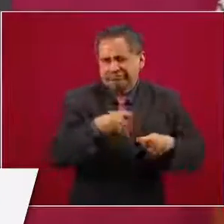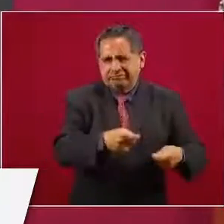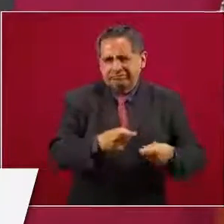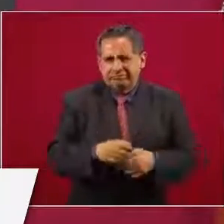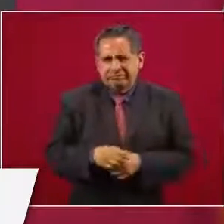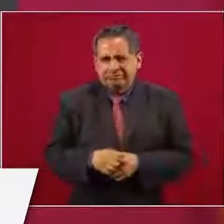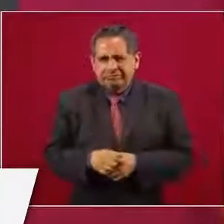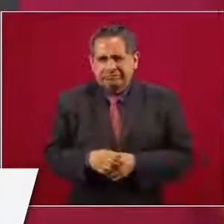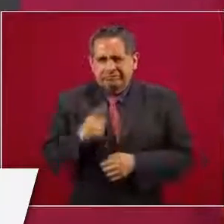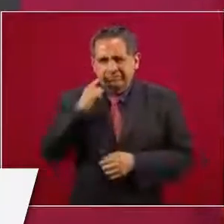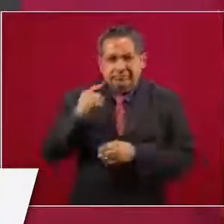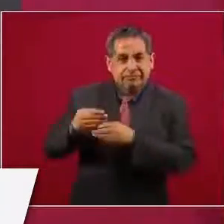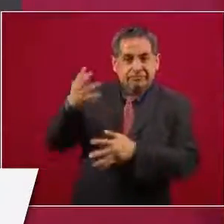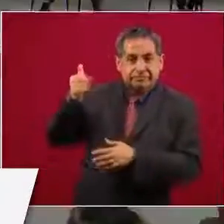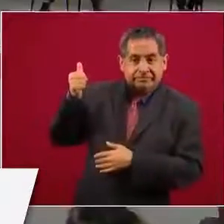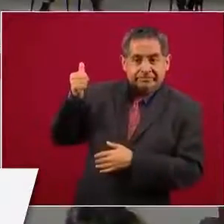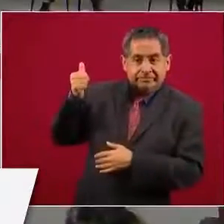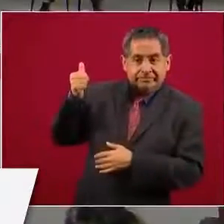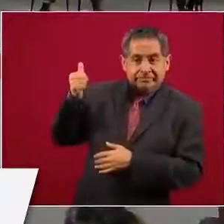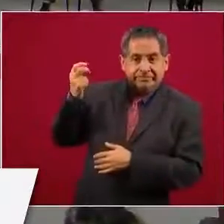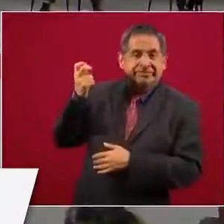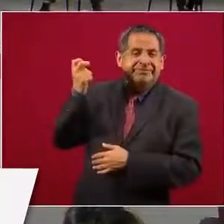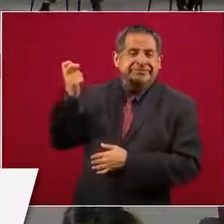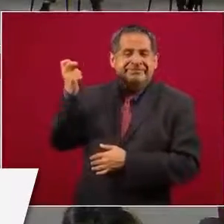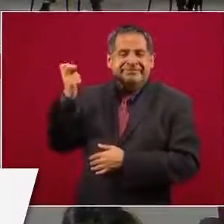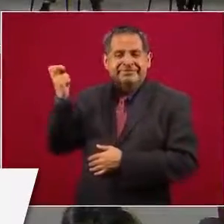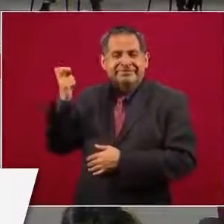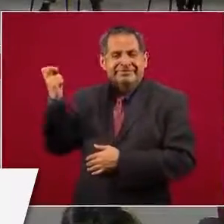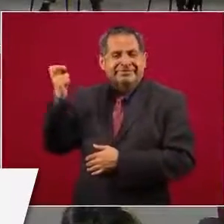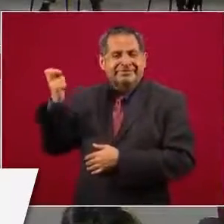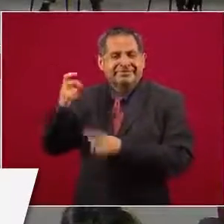algo así. Aquí está.